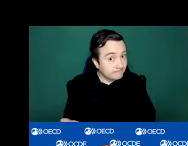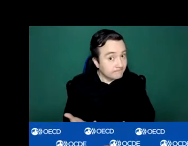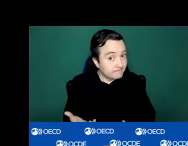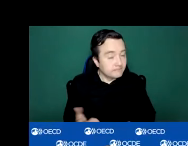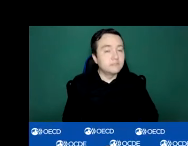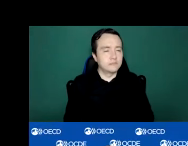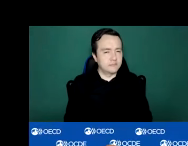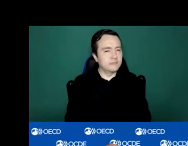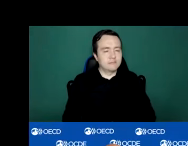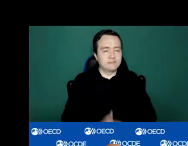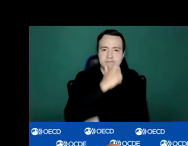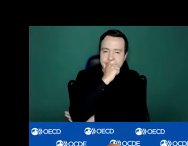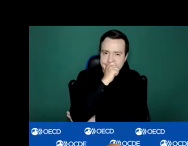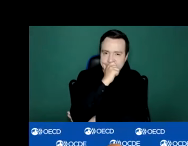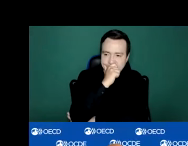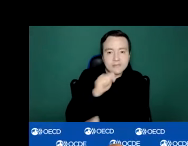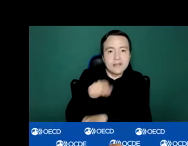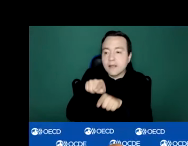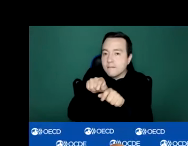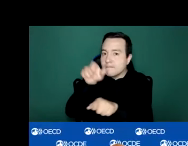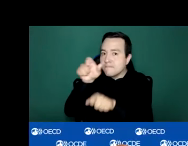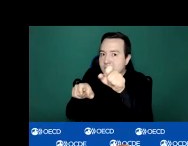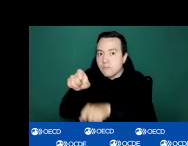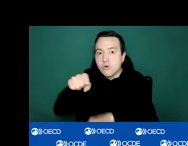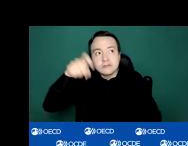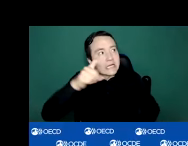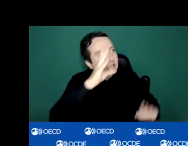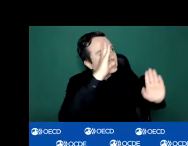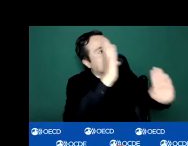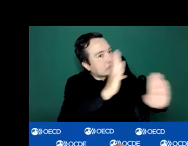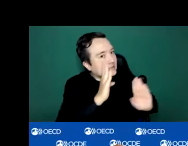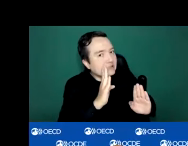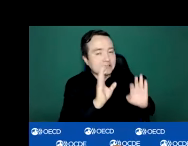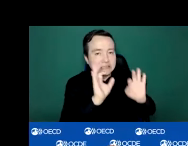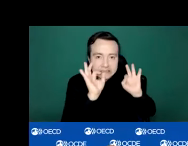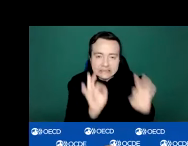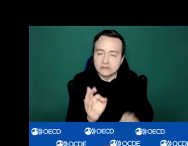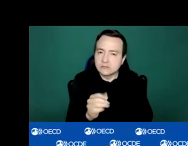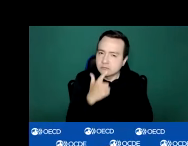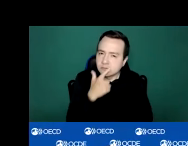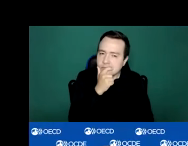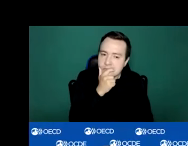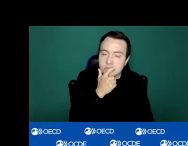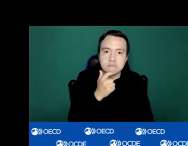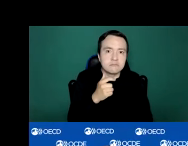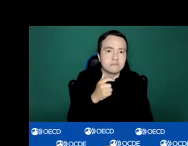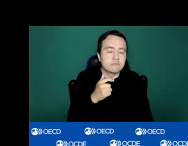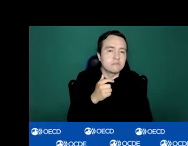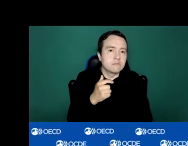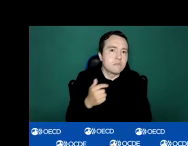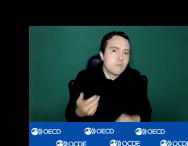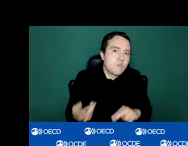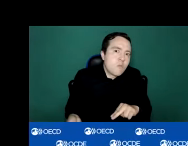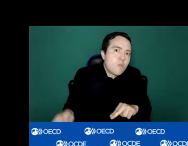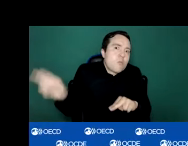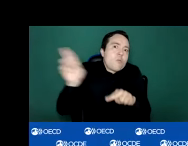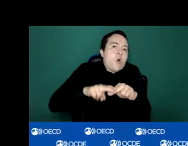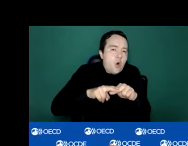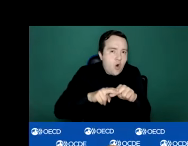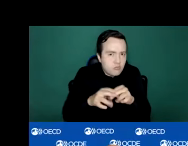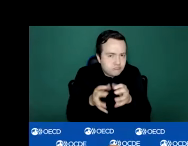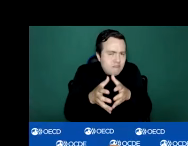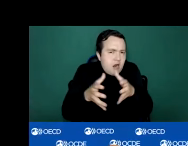estas personas estaban buscando, vemos que la situación se hace aún más compleja. Aquí tenemos una gráfica